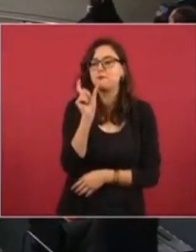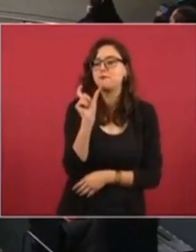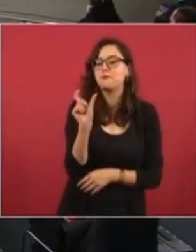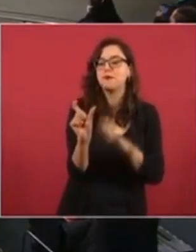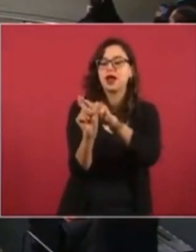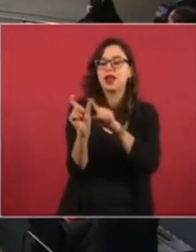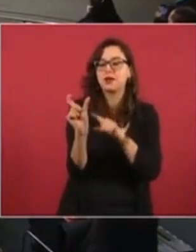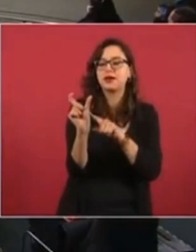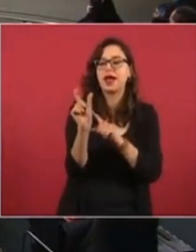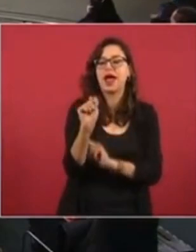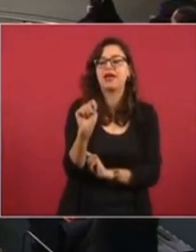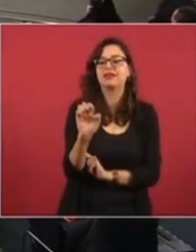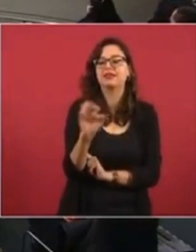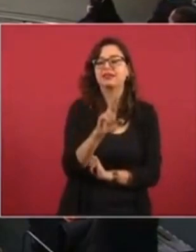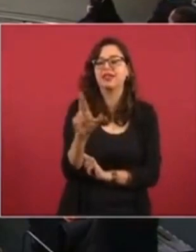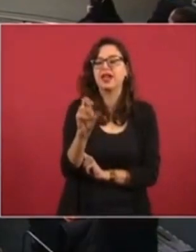Recomiendan usar la palabra